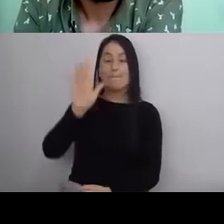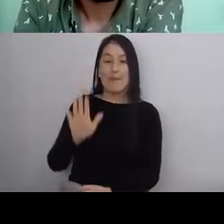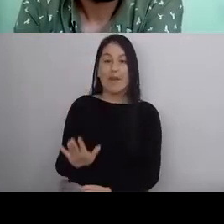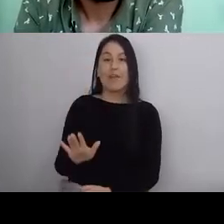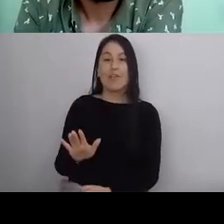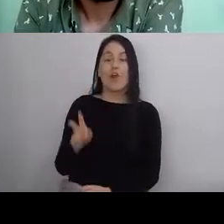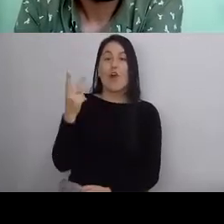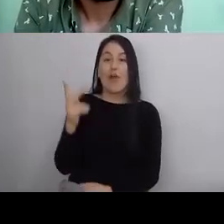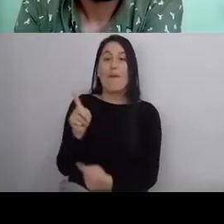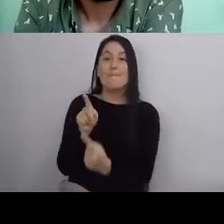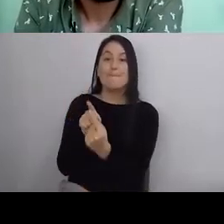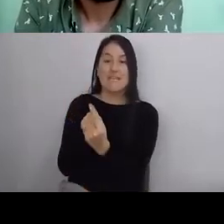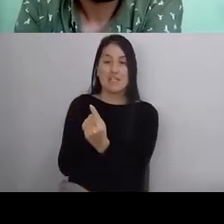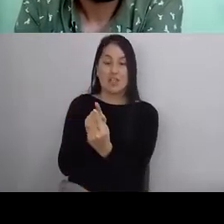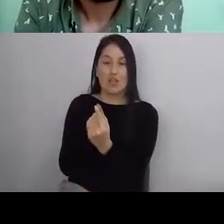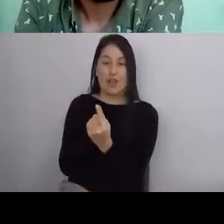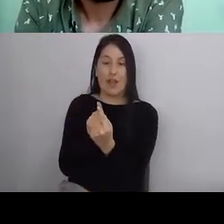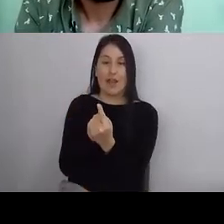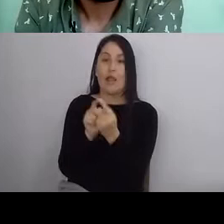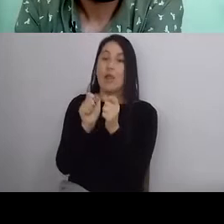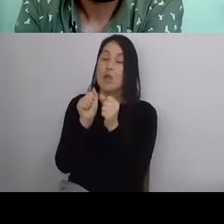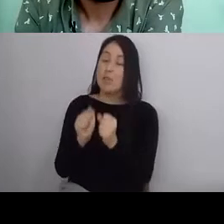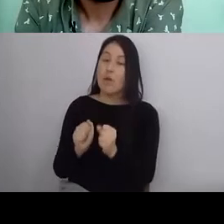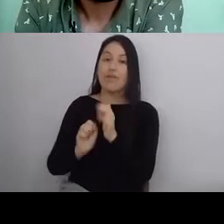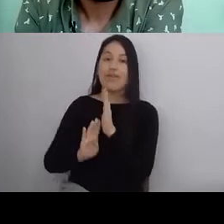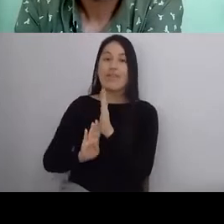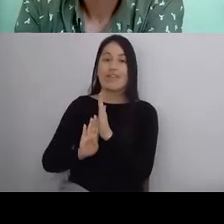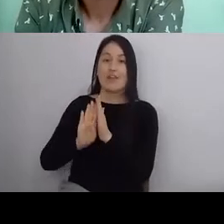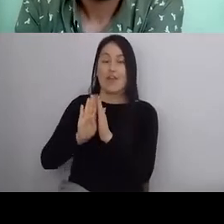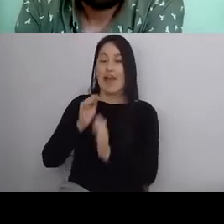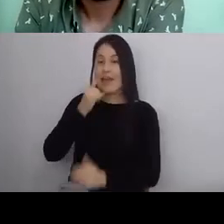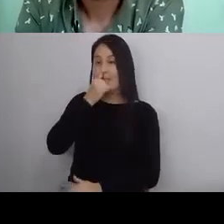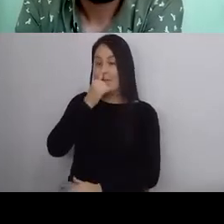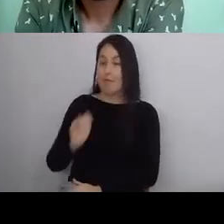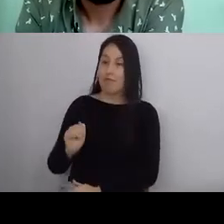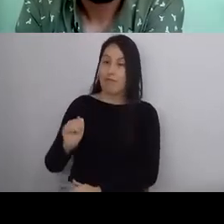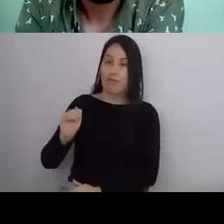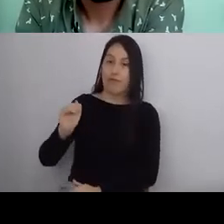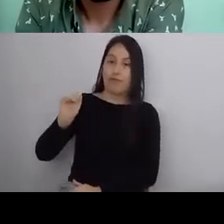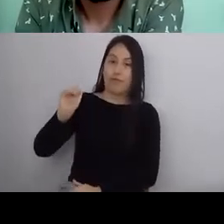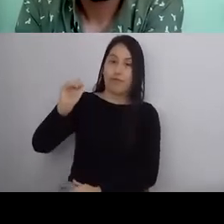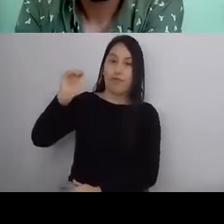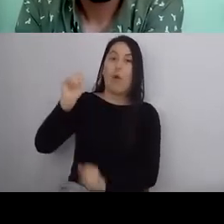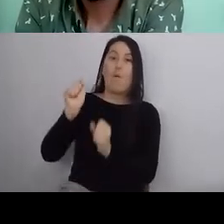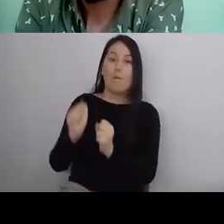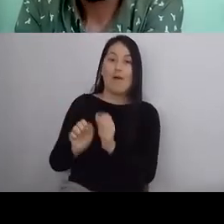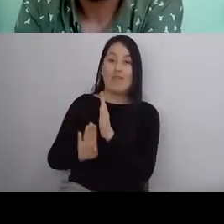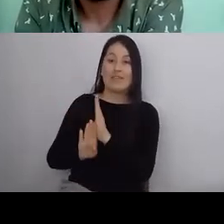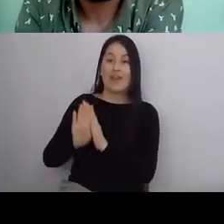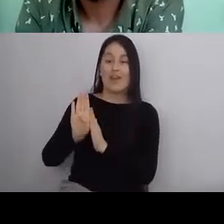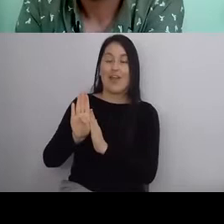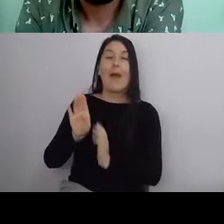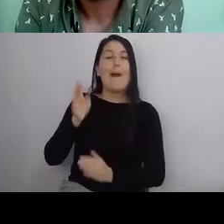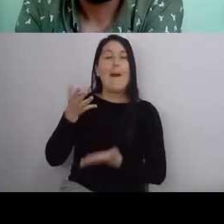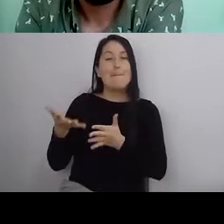más personales, que quizás pueden ser desarrollados en el tiempo. Así que ahí la persona que dijo, yo creo que ha estudiado esto Está súper porque